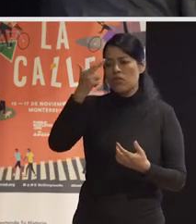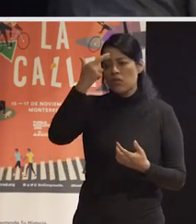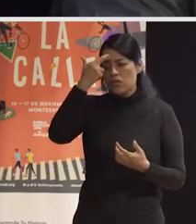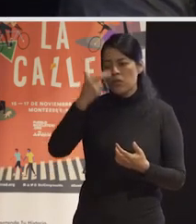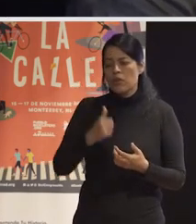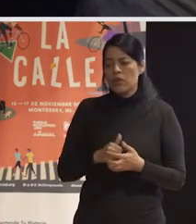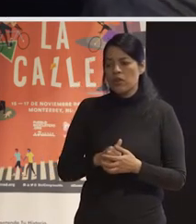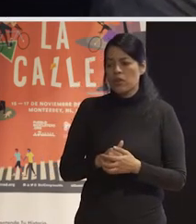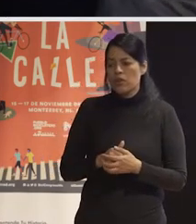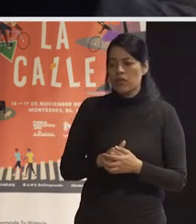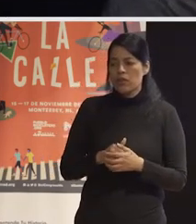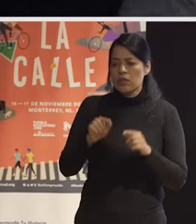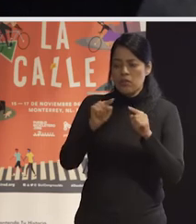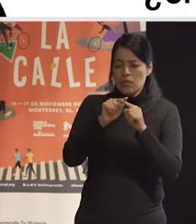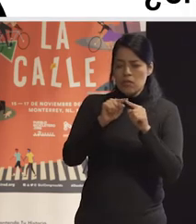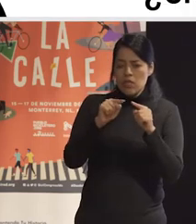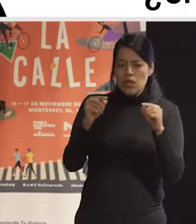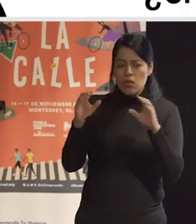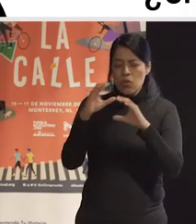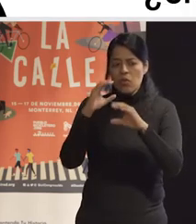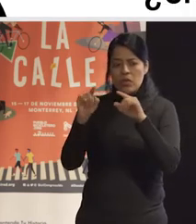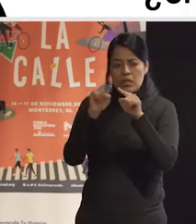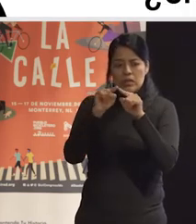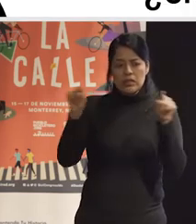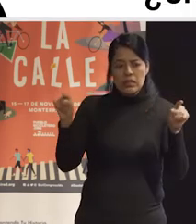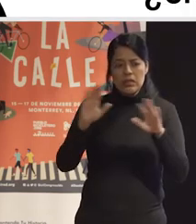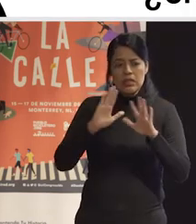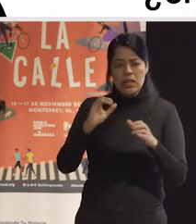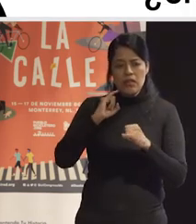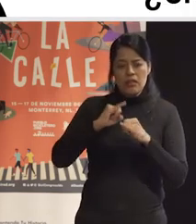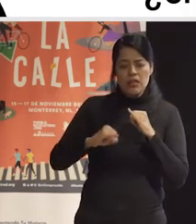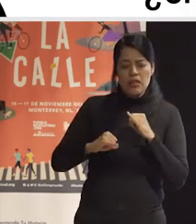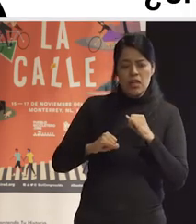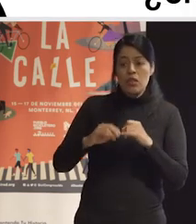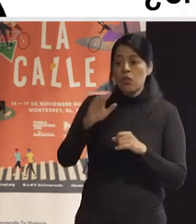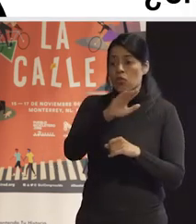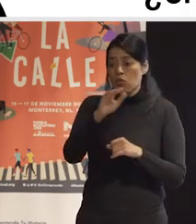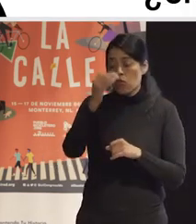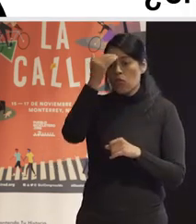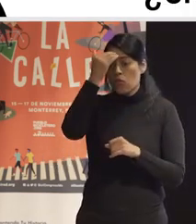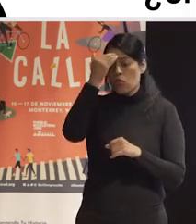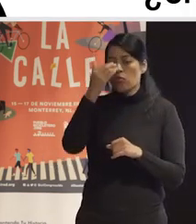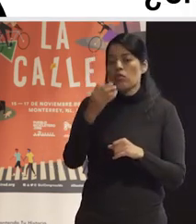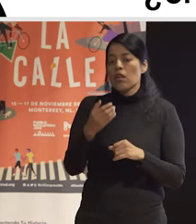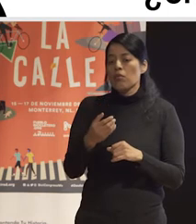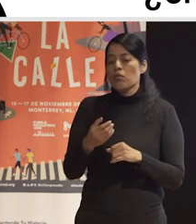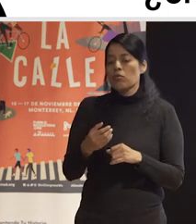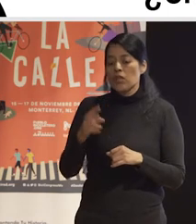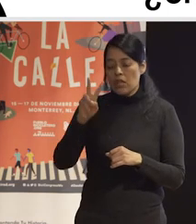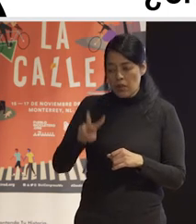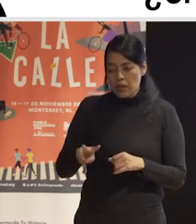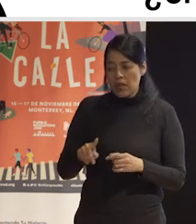que ver con relaciones horizontales verdad bueno y al final conocemos realmente quiénes viven en